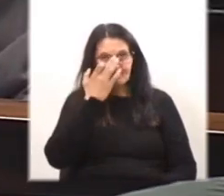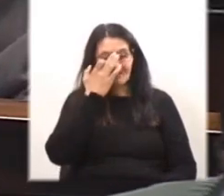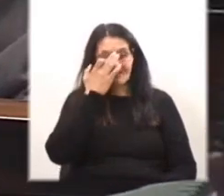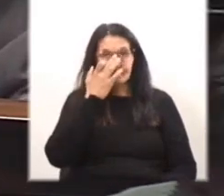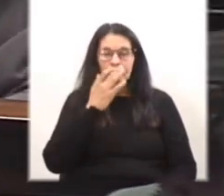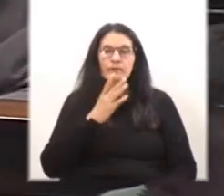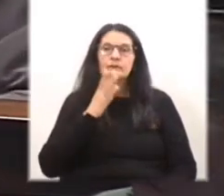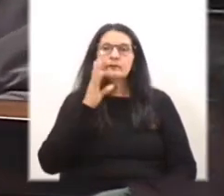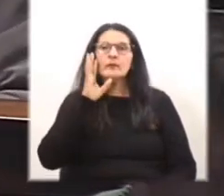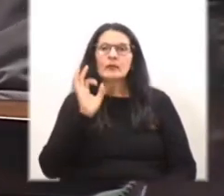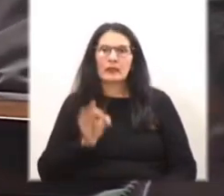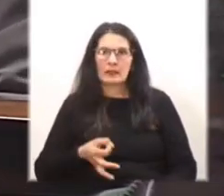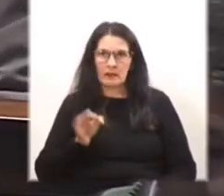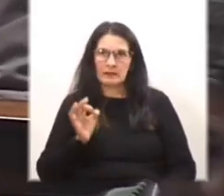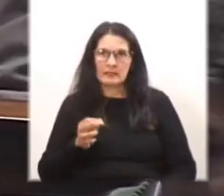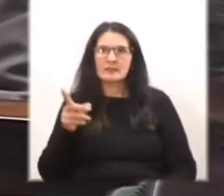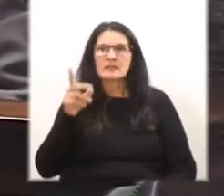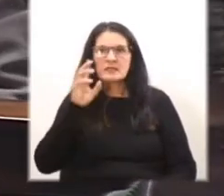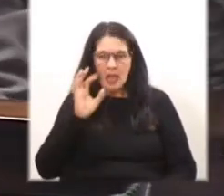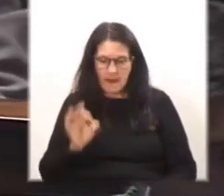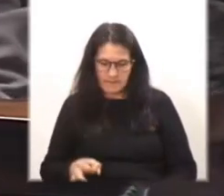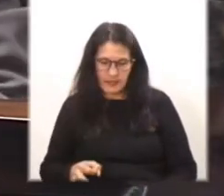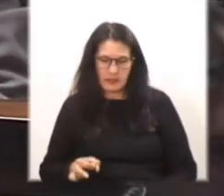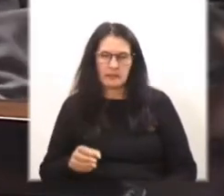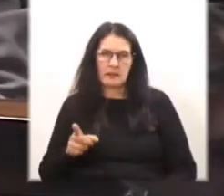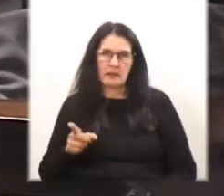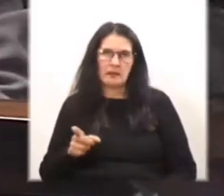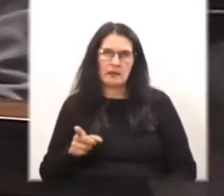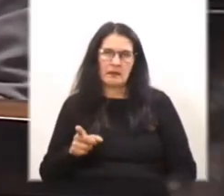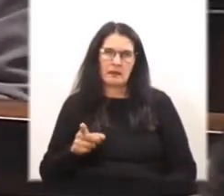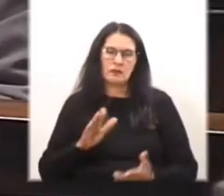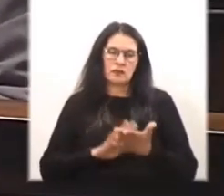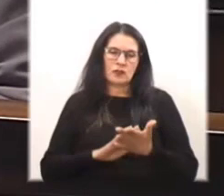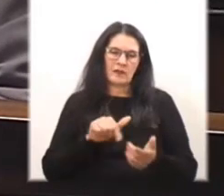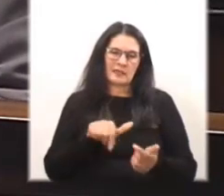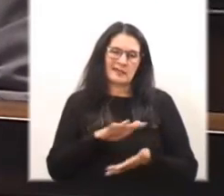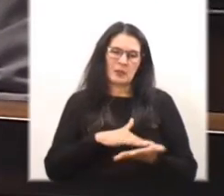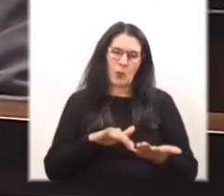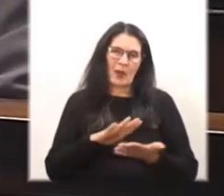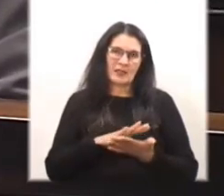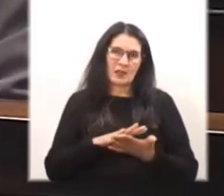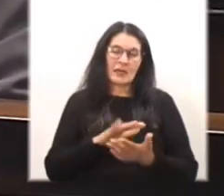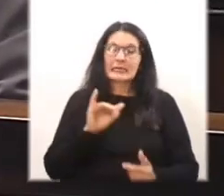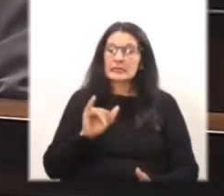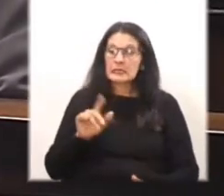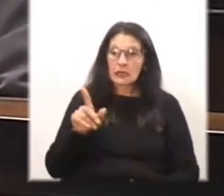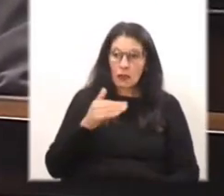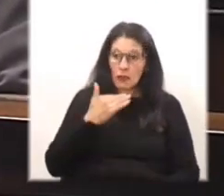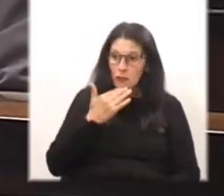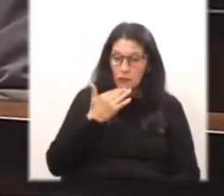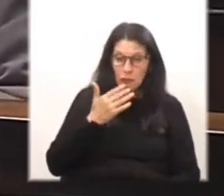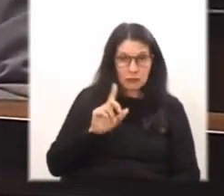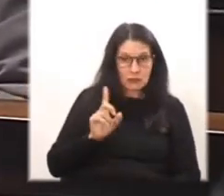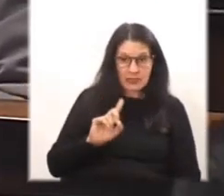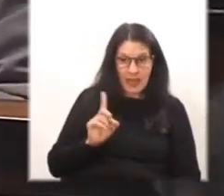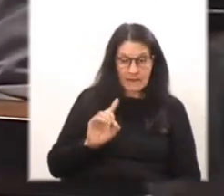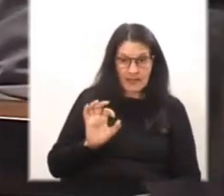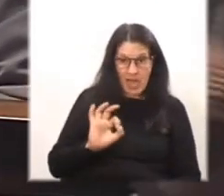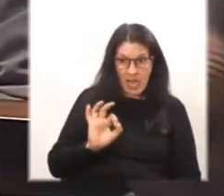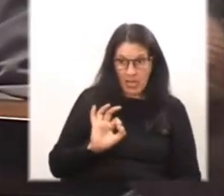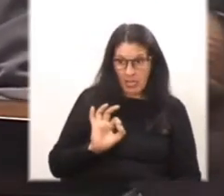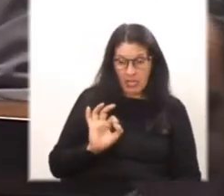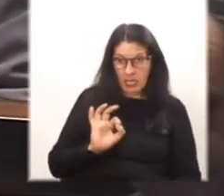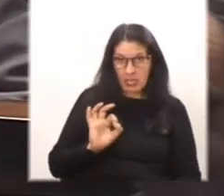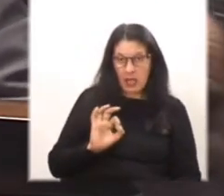tenía que sabía de esta situación. Y si no sabía, es una